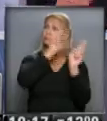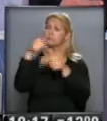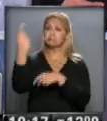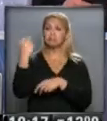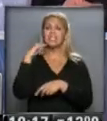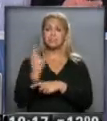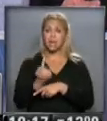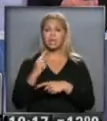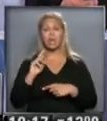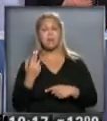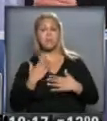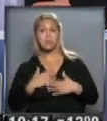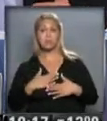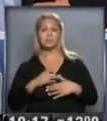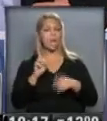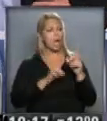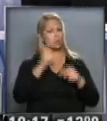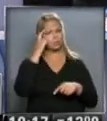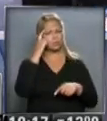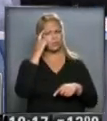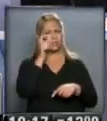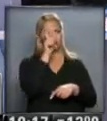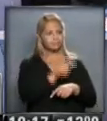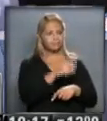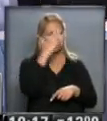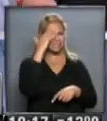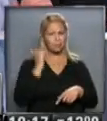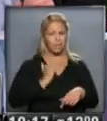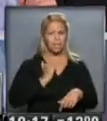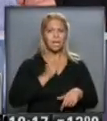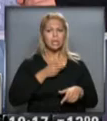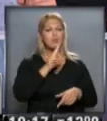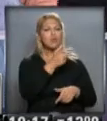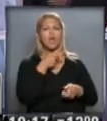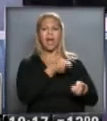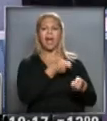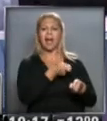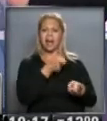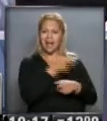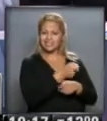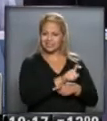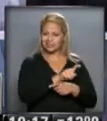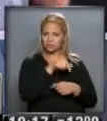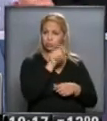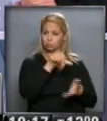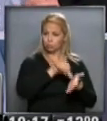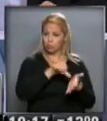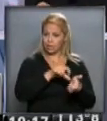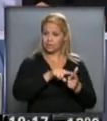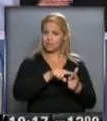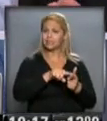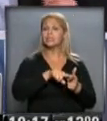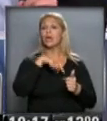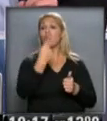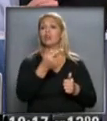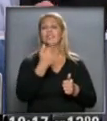que algunos fueron asesinados. Los Somoza, Somoza padre, murió asesinado en su país. Somoza hijo murió asesinado en